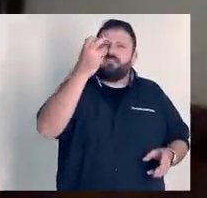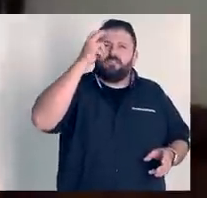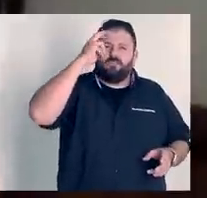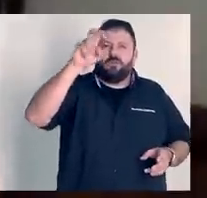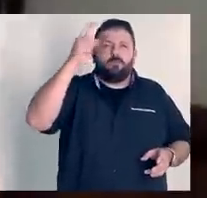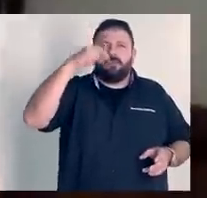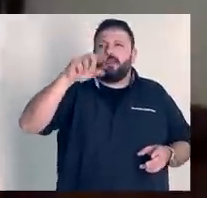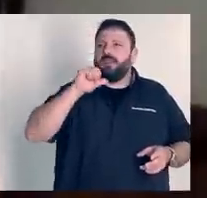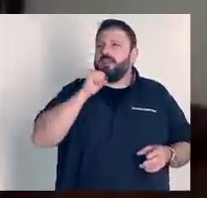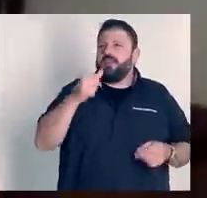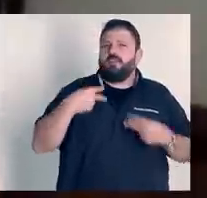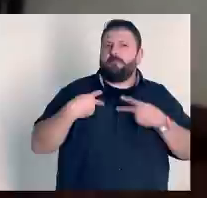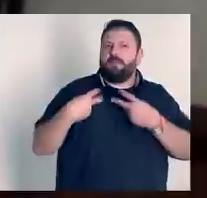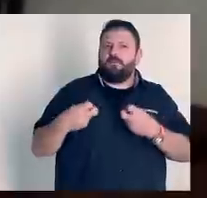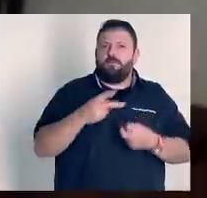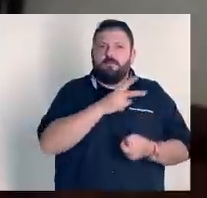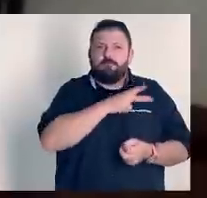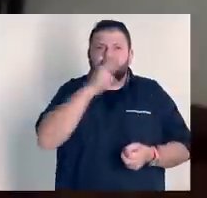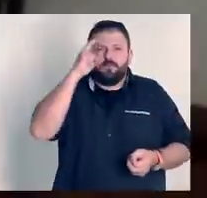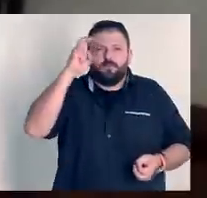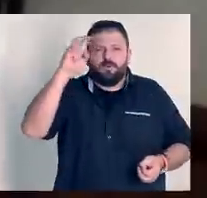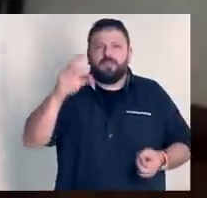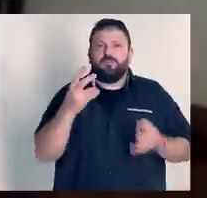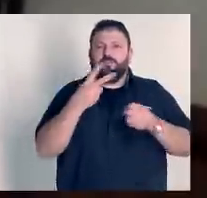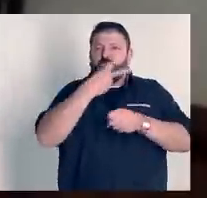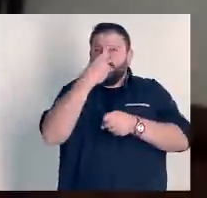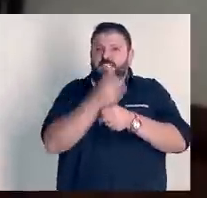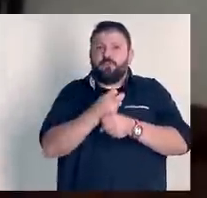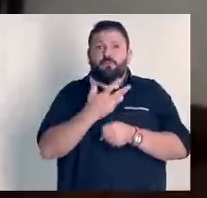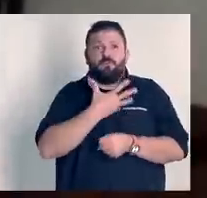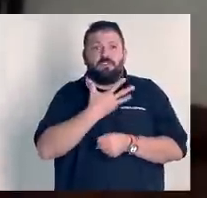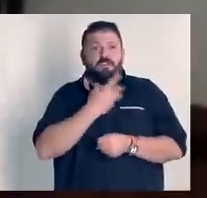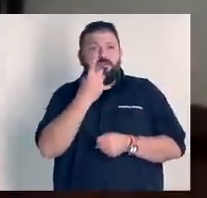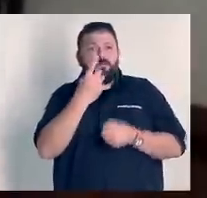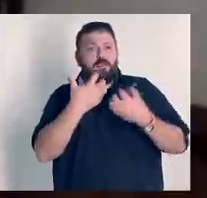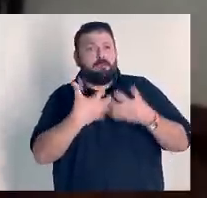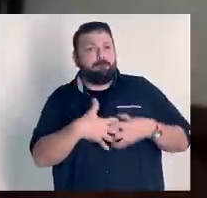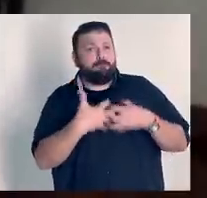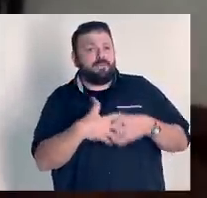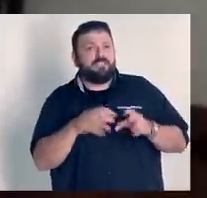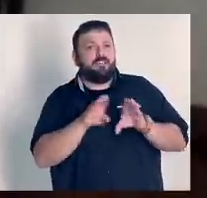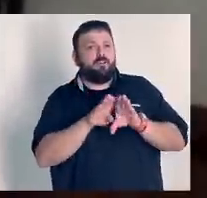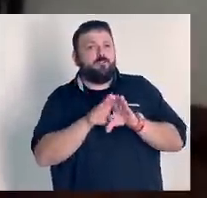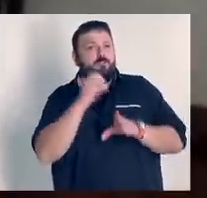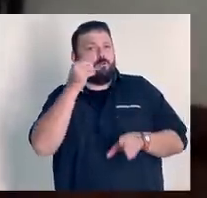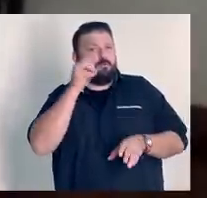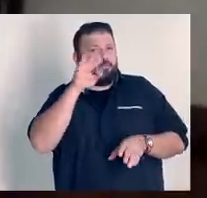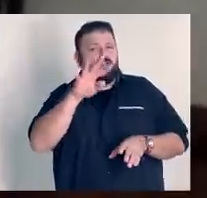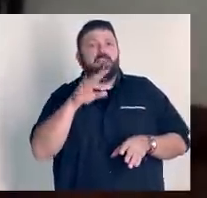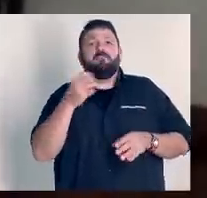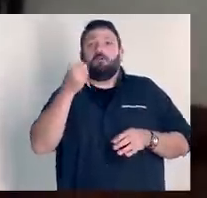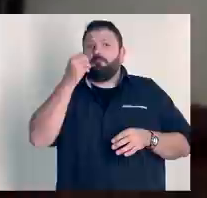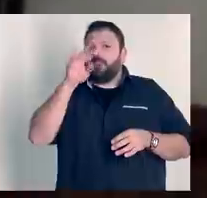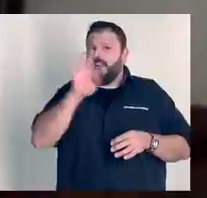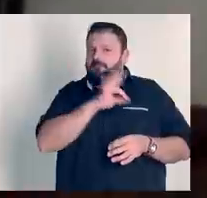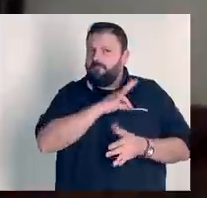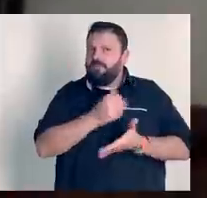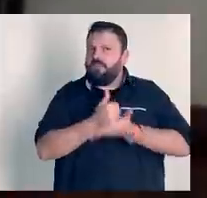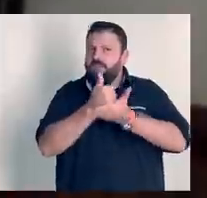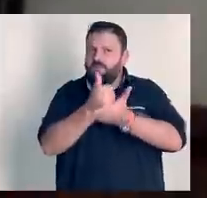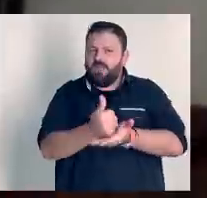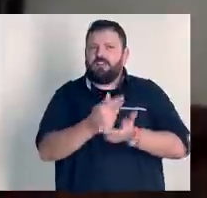robar. Segundo, tener una empresa como OmniLife que obviamente te va a dar los instrumentos y la herramienta para que todo fluya.